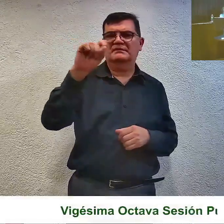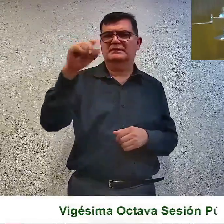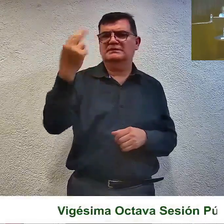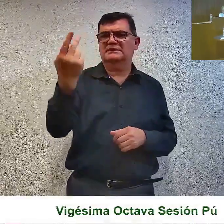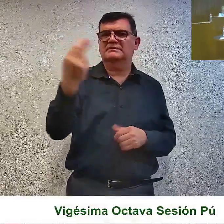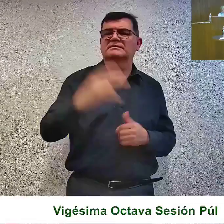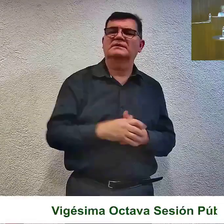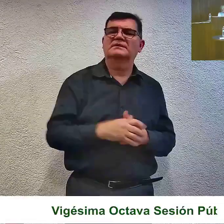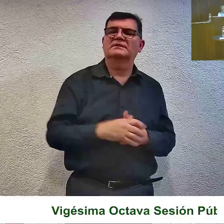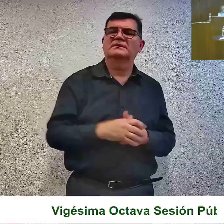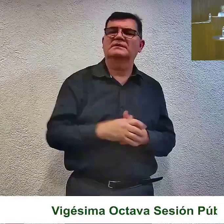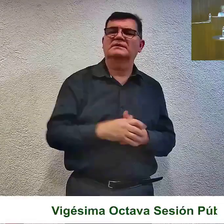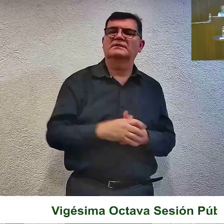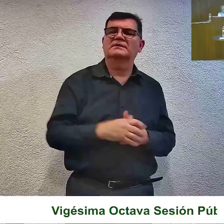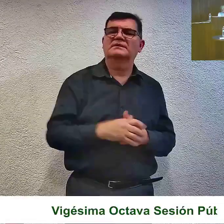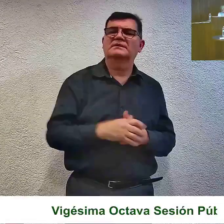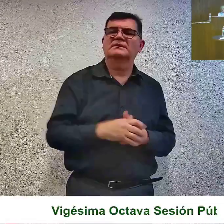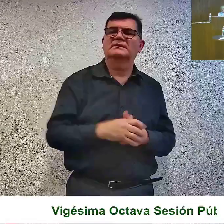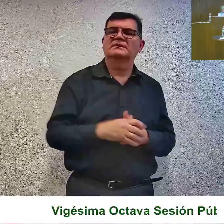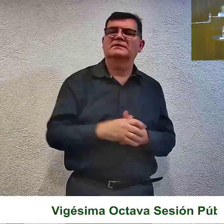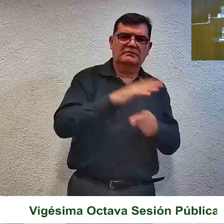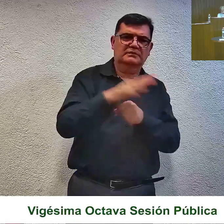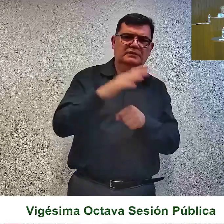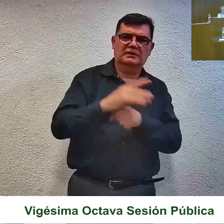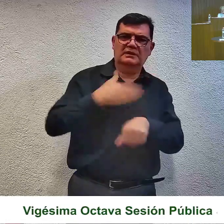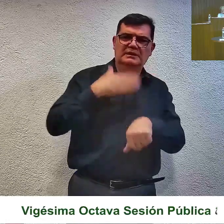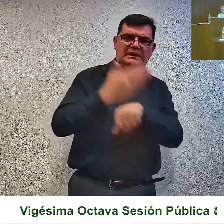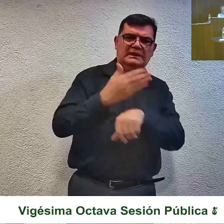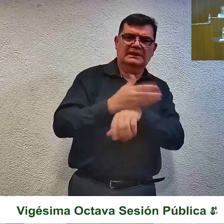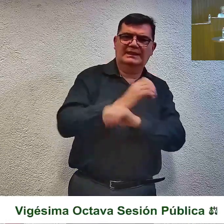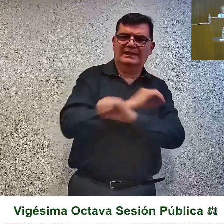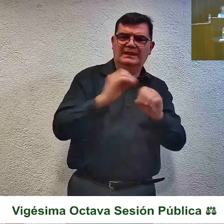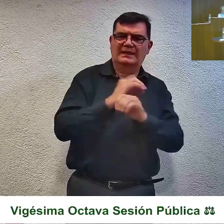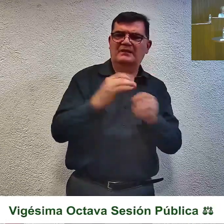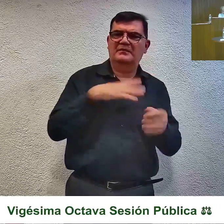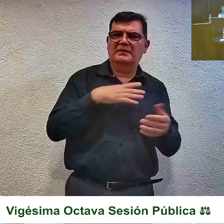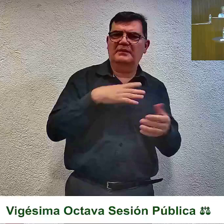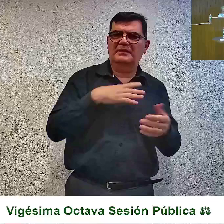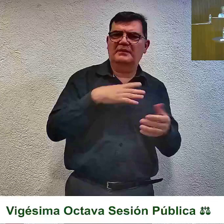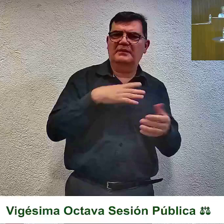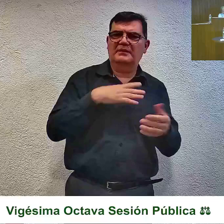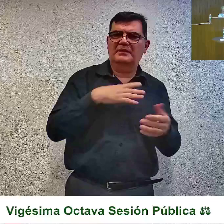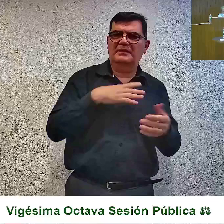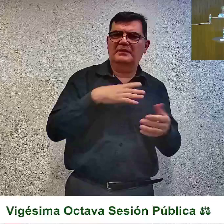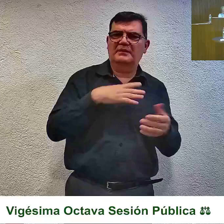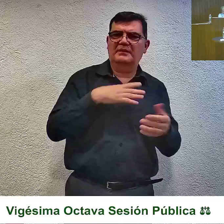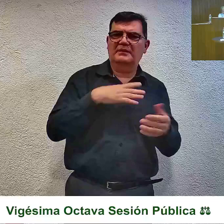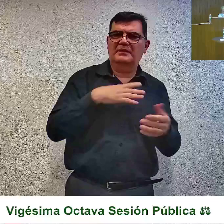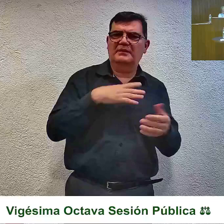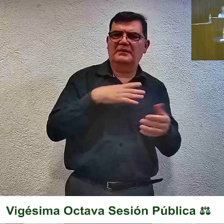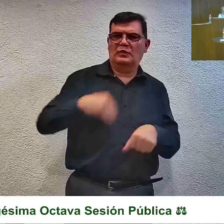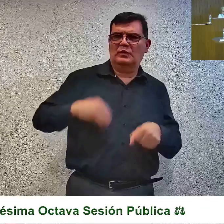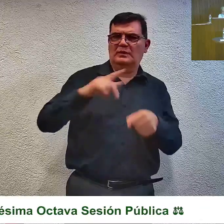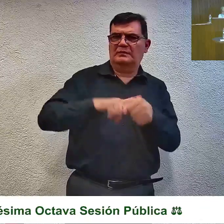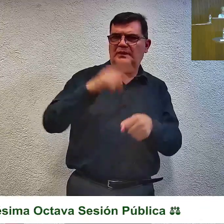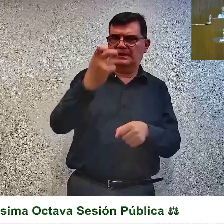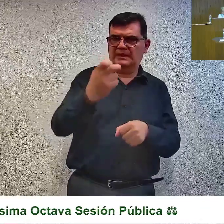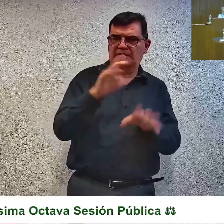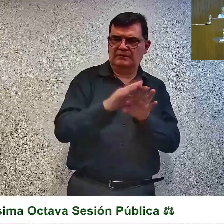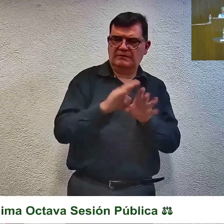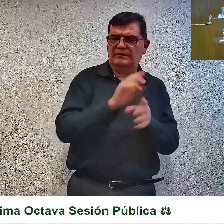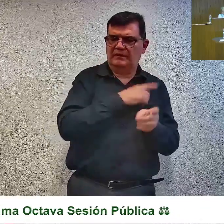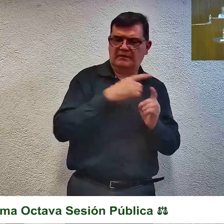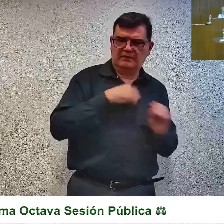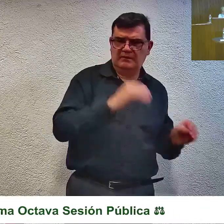IEPC-CCE-POS-006-2025, que declaró inexistente la infracción atribuida a la presidenta municipal. El acuerdo determina reencauzar el medio